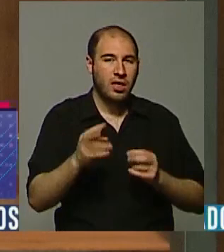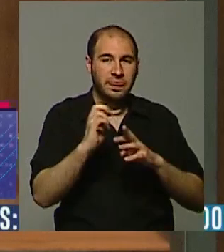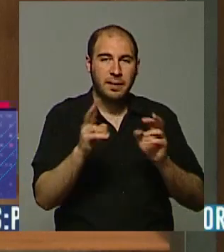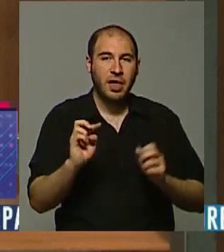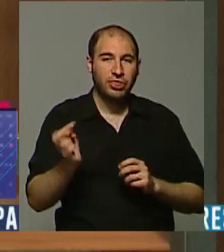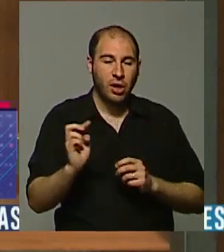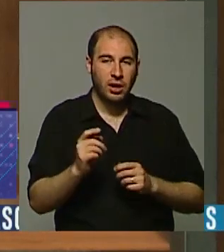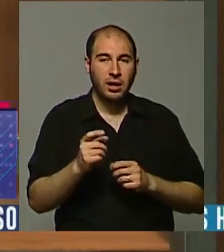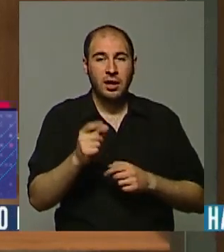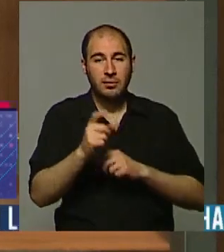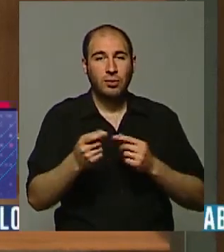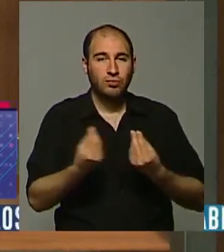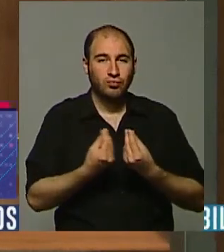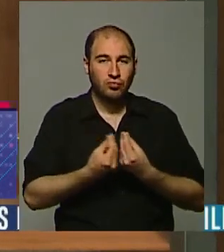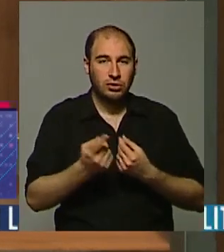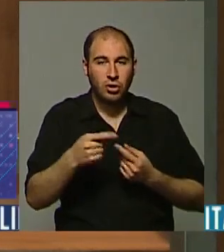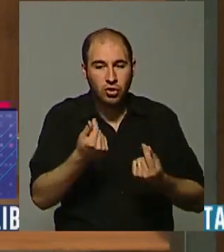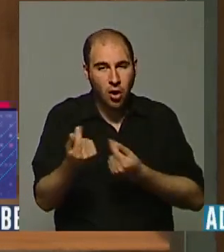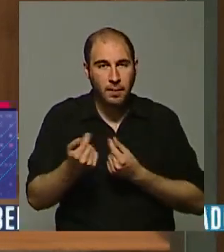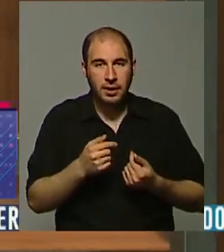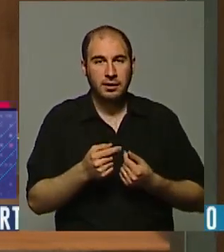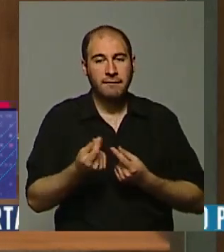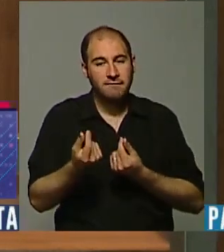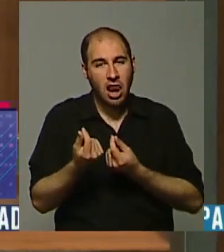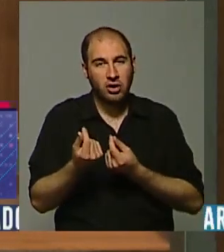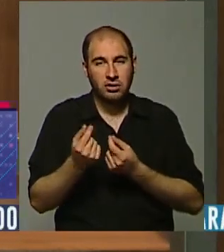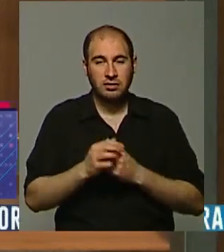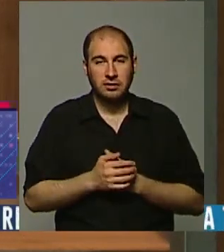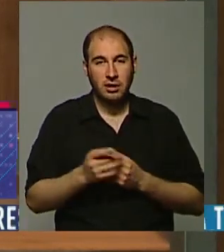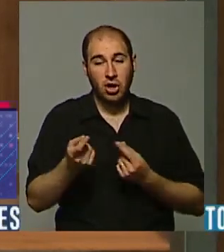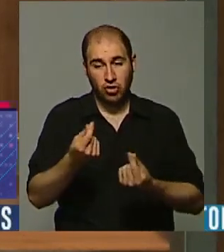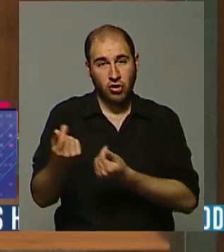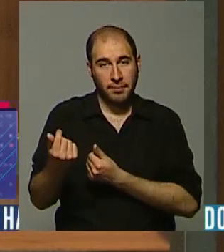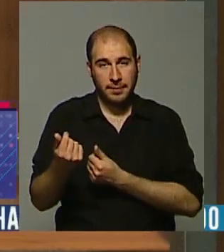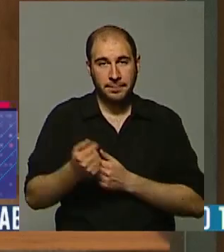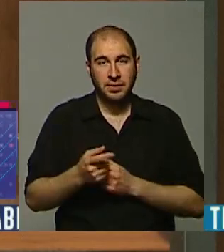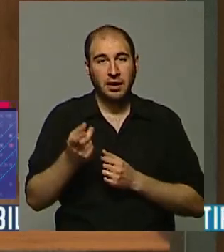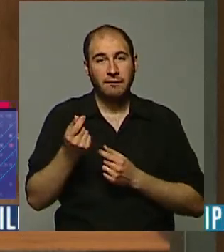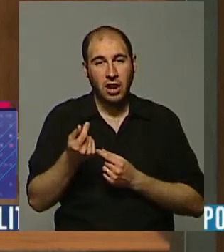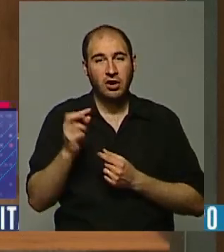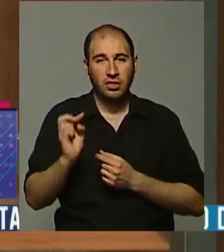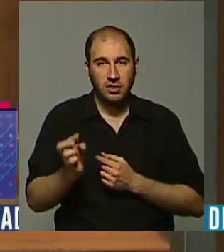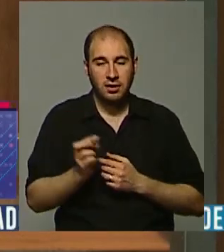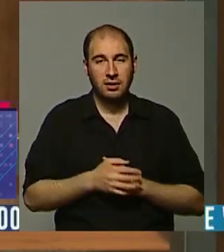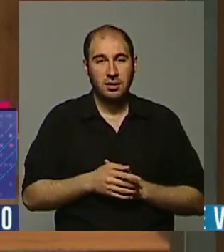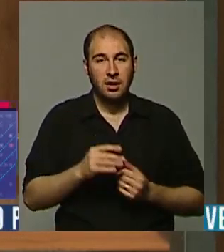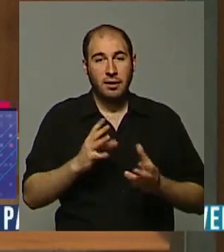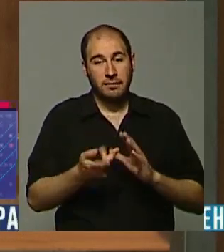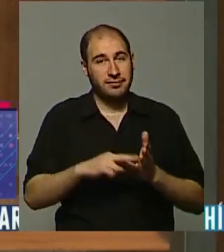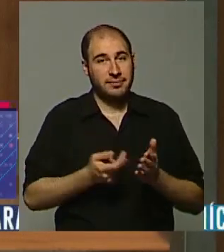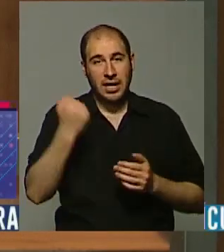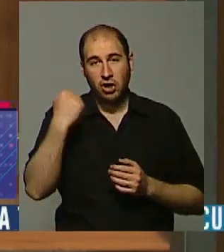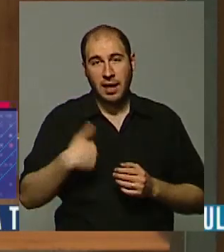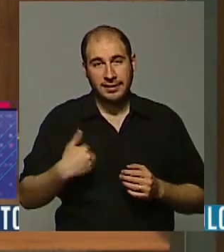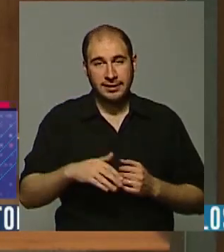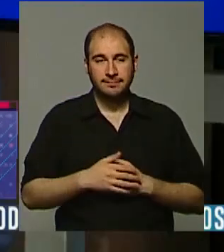dólar. De hecho, hay muchos insumos que se compran justamente con el valor del dólar y que de alguna manera afecta mucho a la